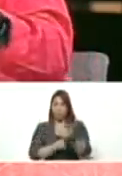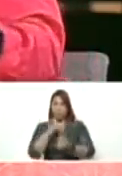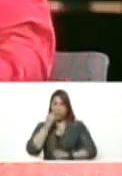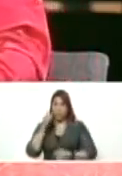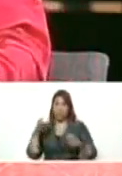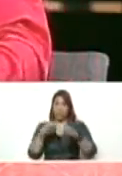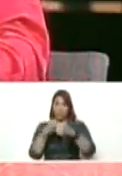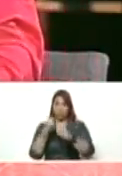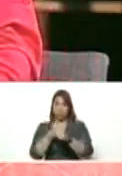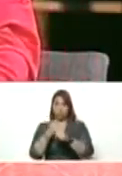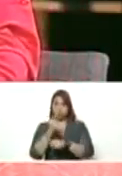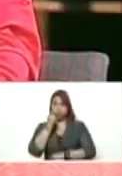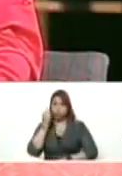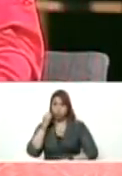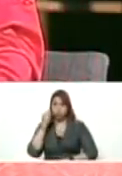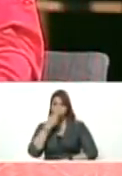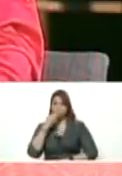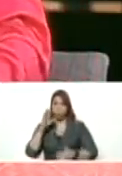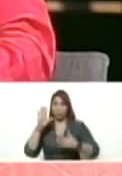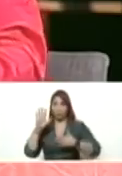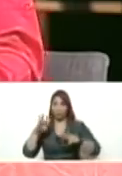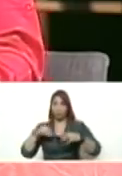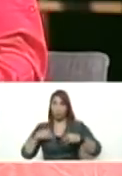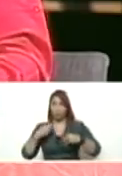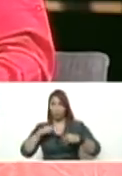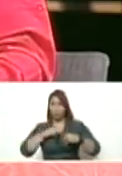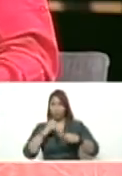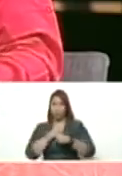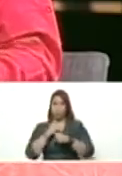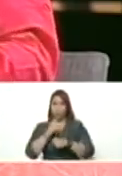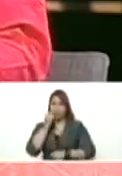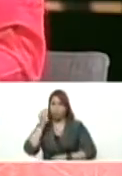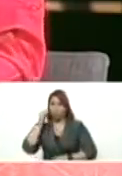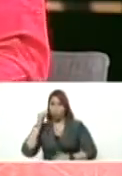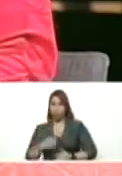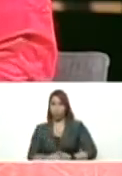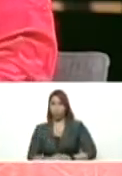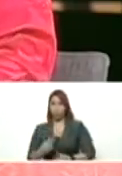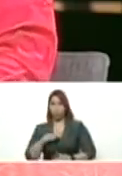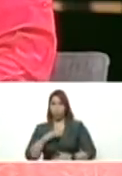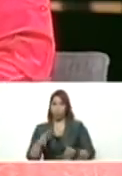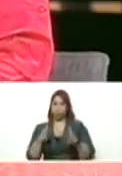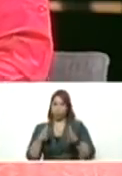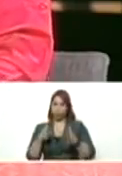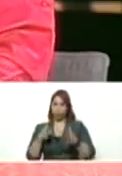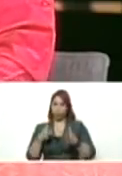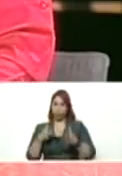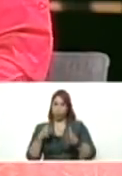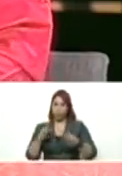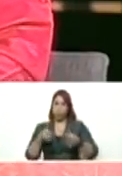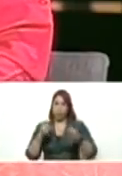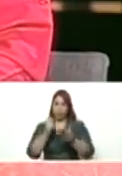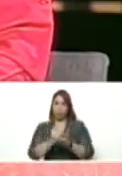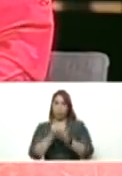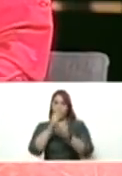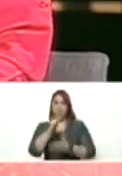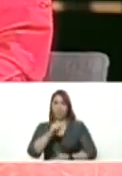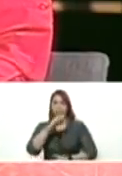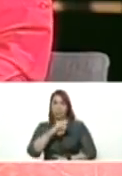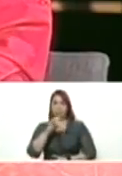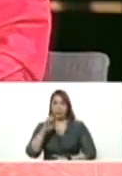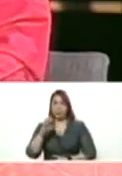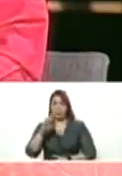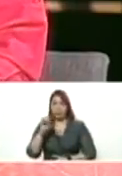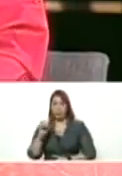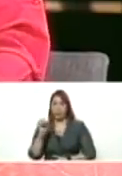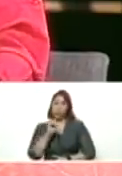es un compromiso que la clase obrera va a asumir. Y lo está asumiendo y lo estamos ganando. Con cada tonelada de acero, presidente, con cada tonelada de